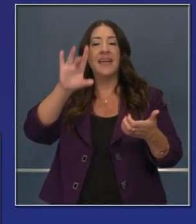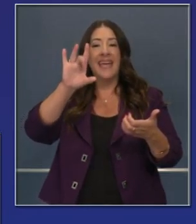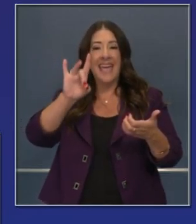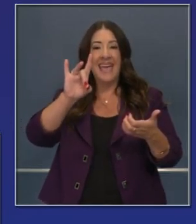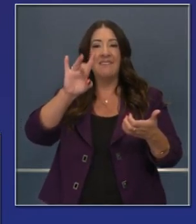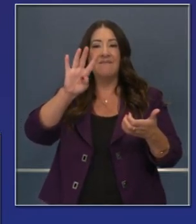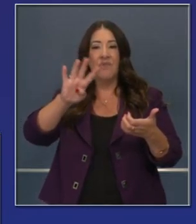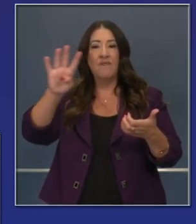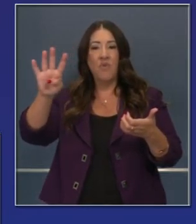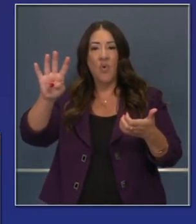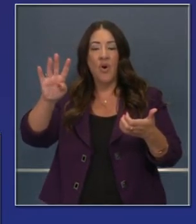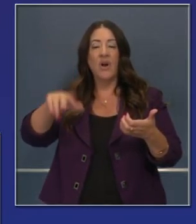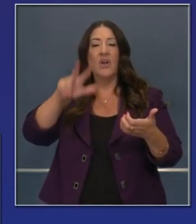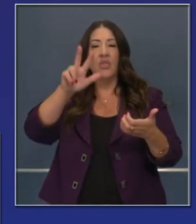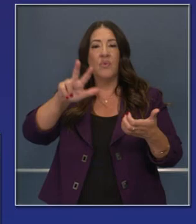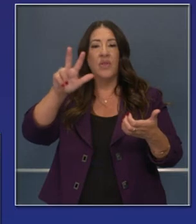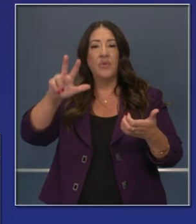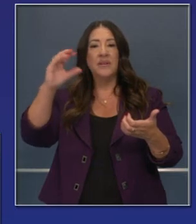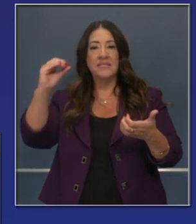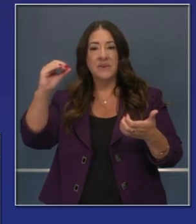844-330-2020.